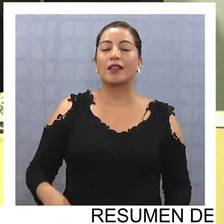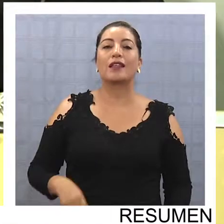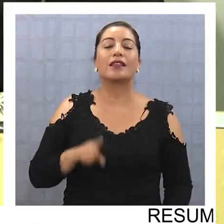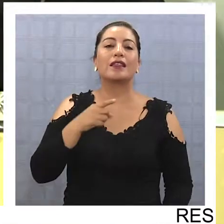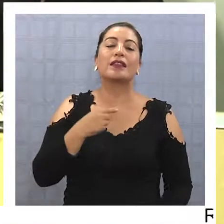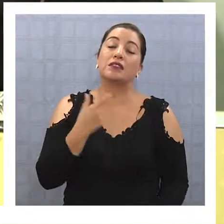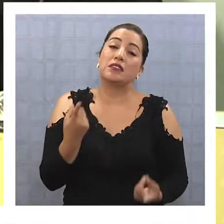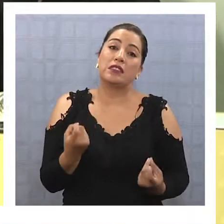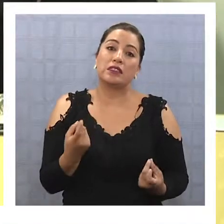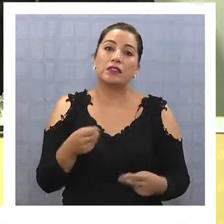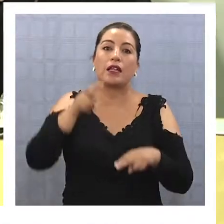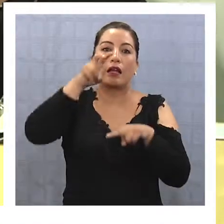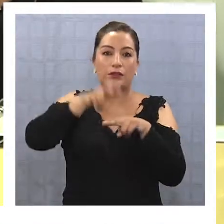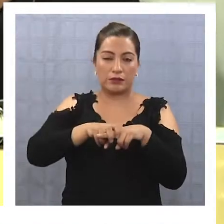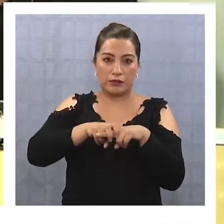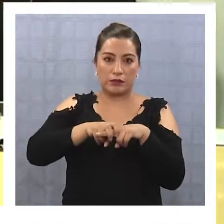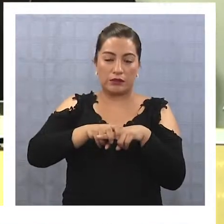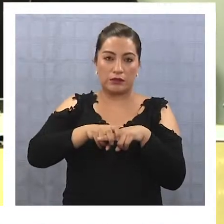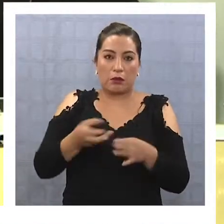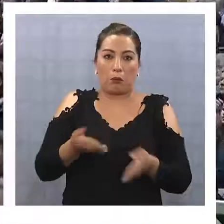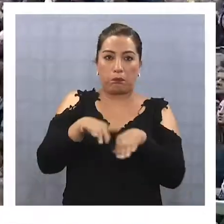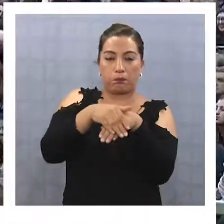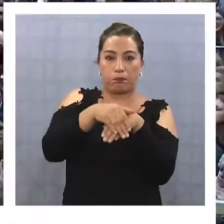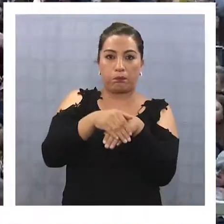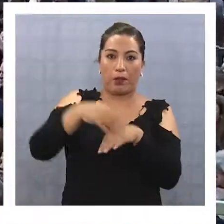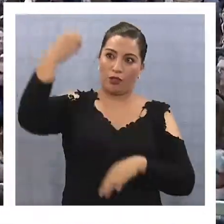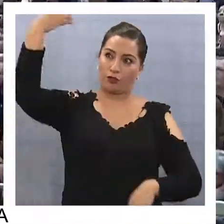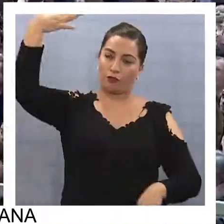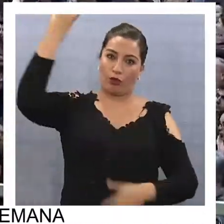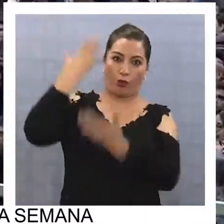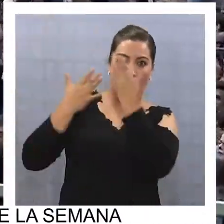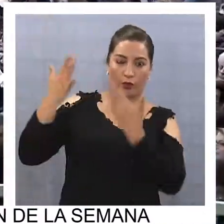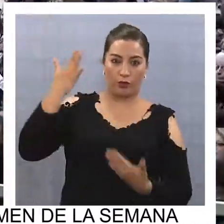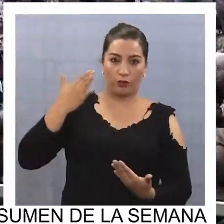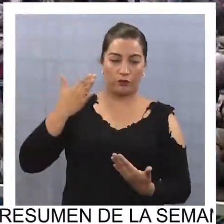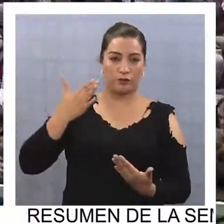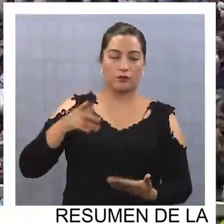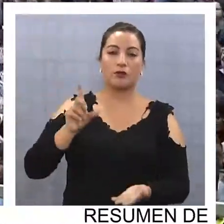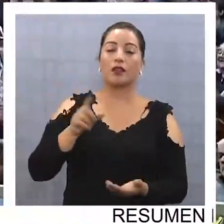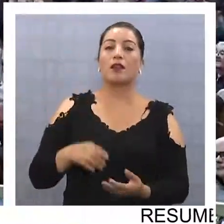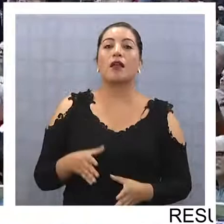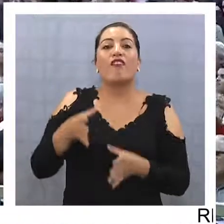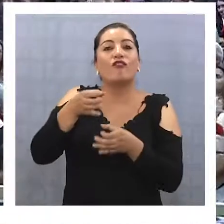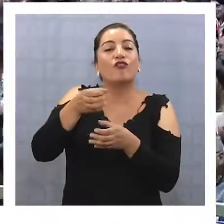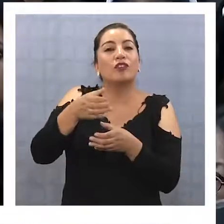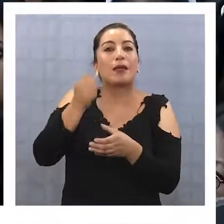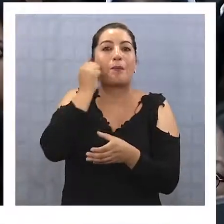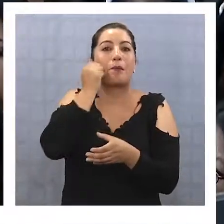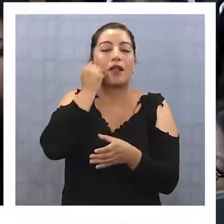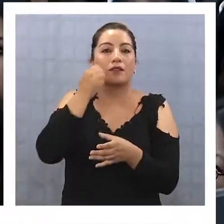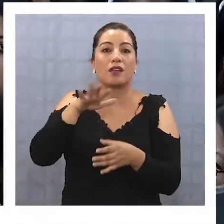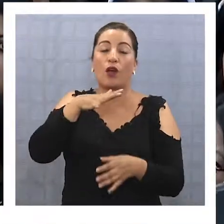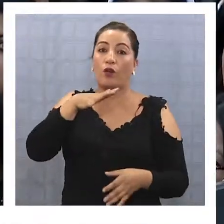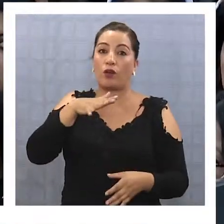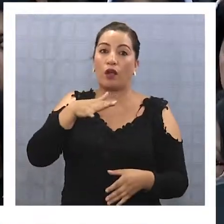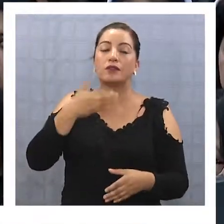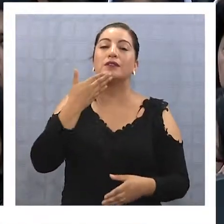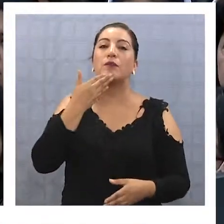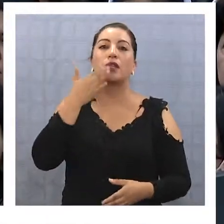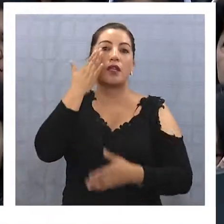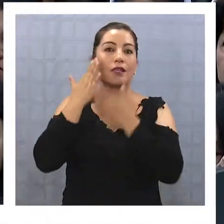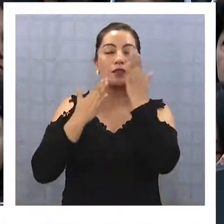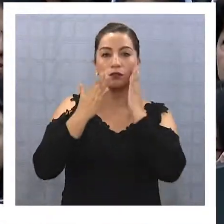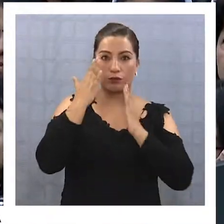sombrillas y asientos plegables para Campos Lobito, así como botellas plásticas con agua y bloqueador